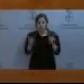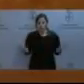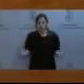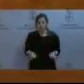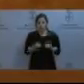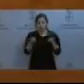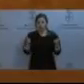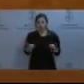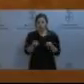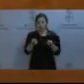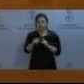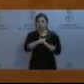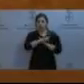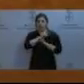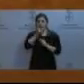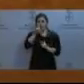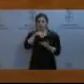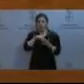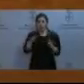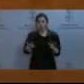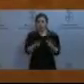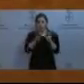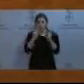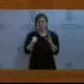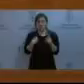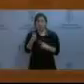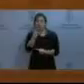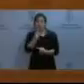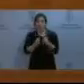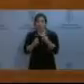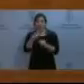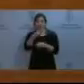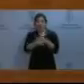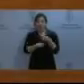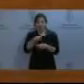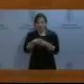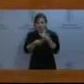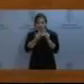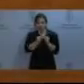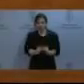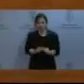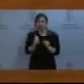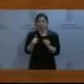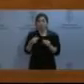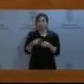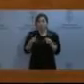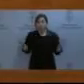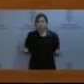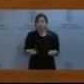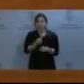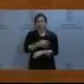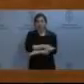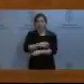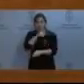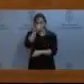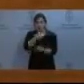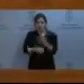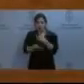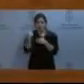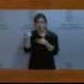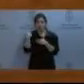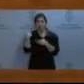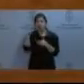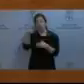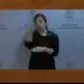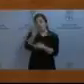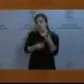en noviembre de 2009 por una consultoría patrocinada por el gobierno socialista de entonces y en el que se les fue la mano en